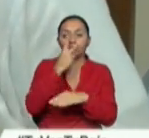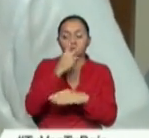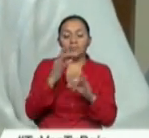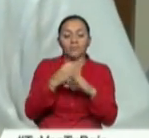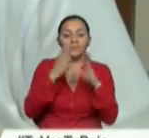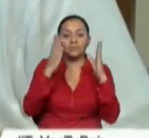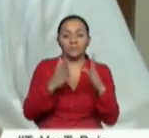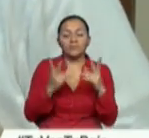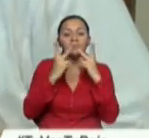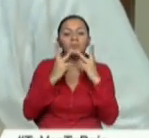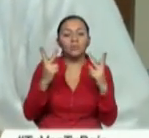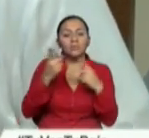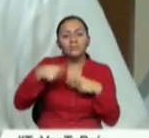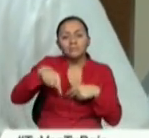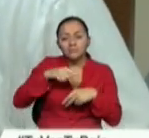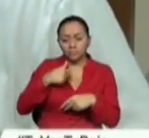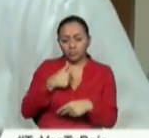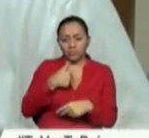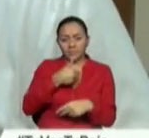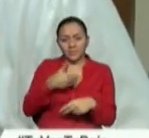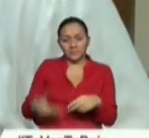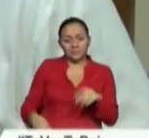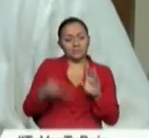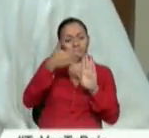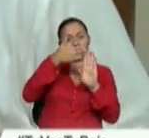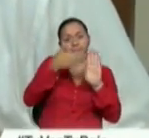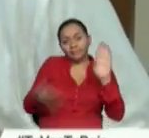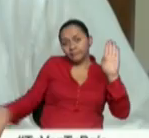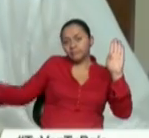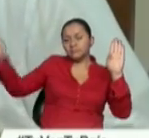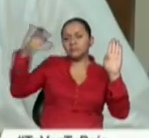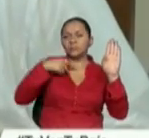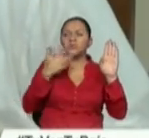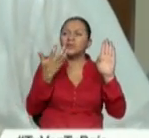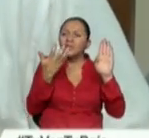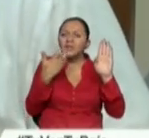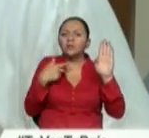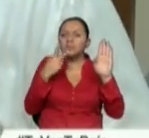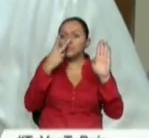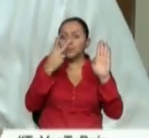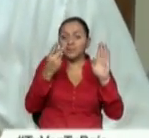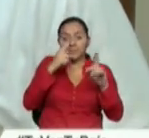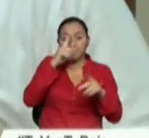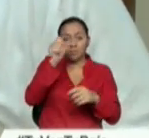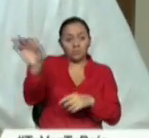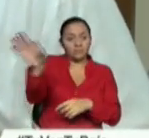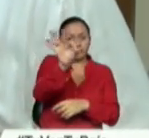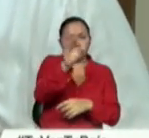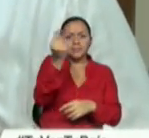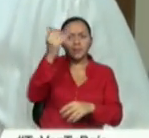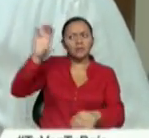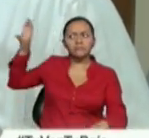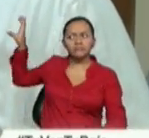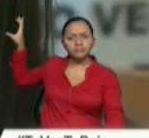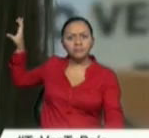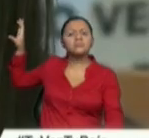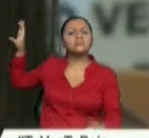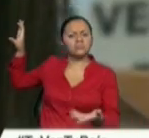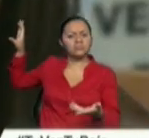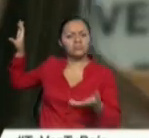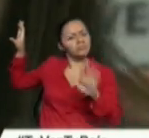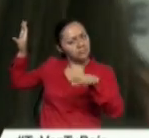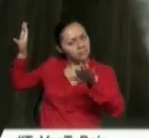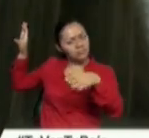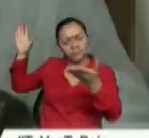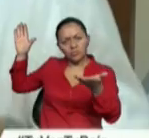funcionarios públicos empezando el presidente de la república si yo digo que quiero crear empleo en Ecuador Cómo es que mando mi plata pues paraísos Fiscales